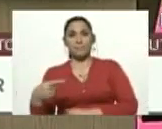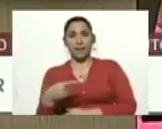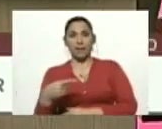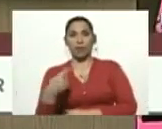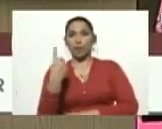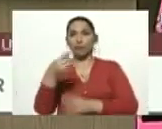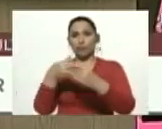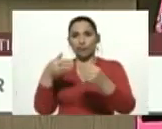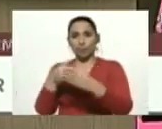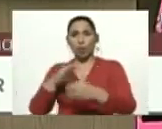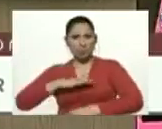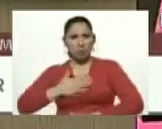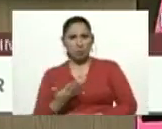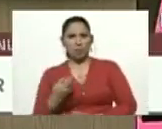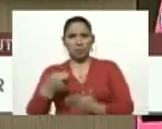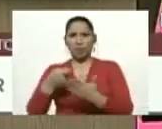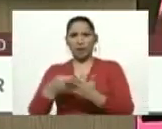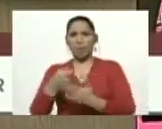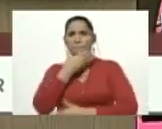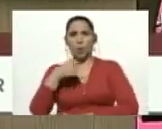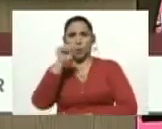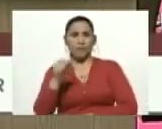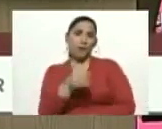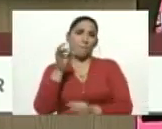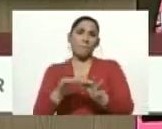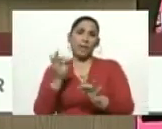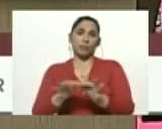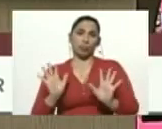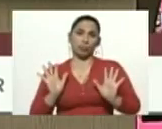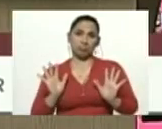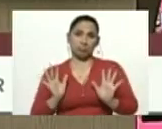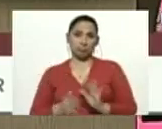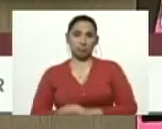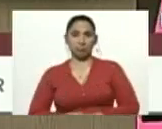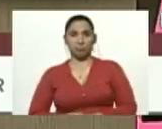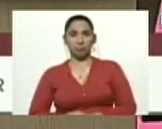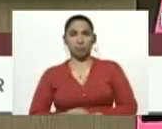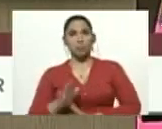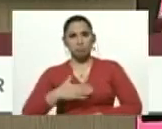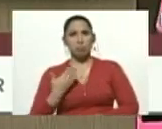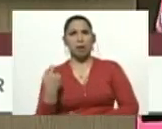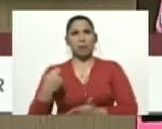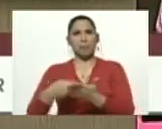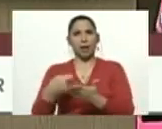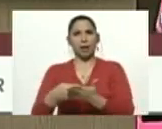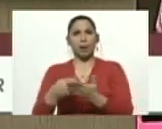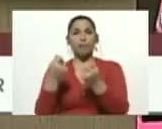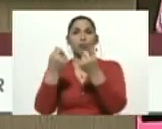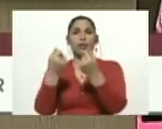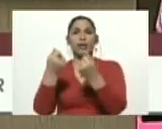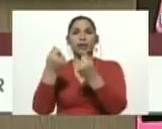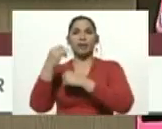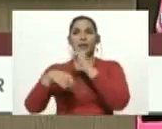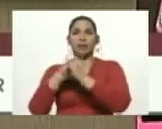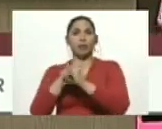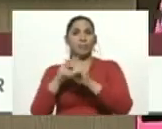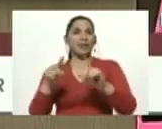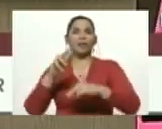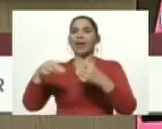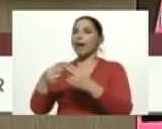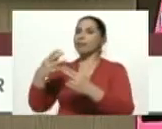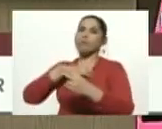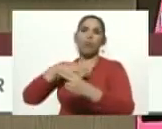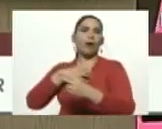equivalencia, lo puede pagar en bolívares, en petros, lo puede pagar en divisas convertibles. Pero nadie